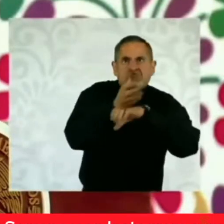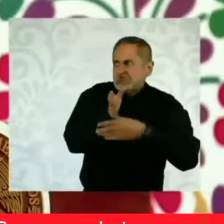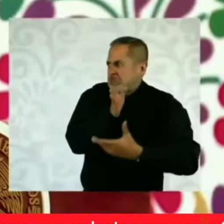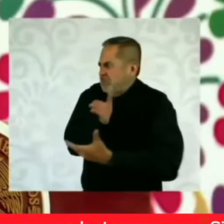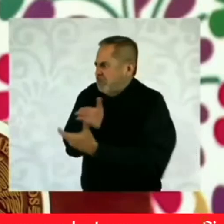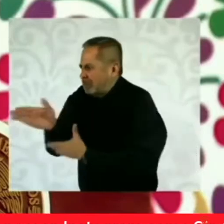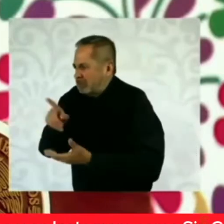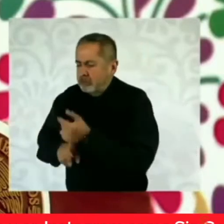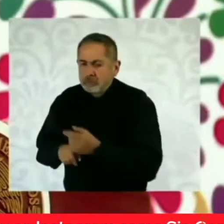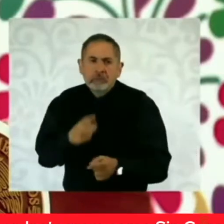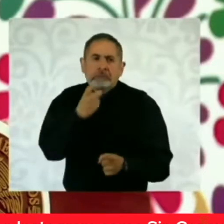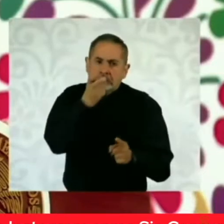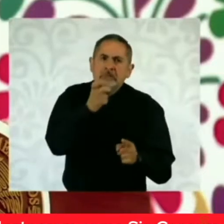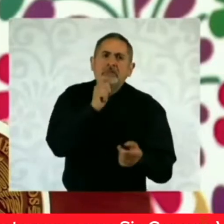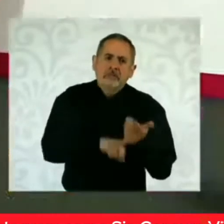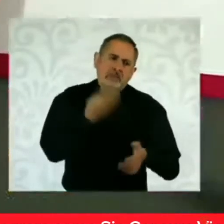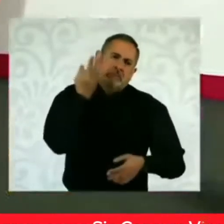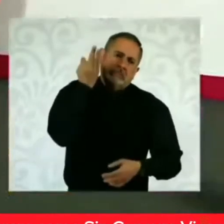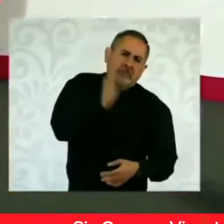Eso sí es traición a la patria.